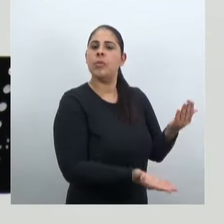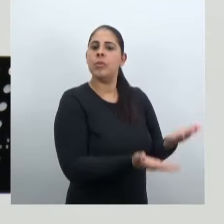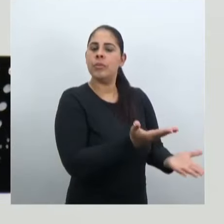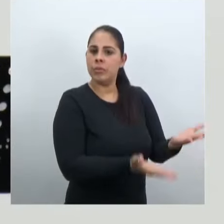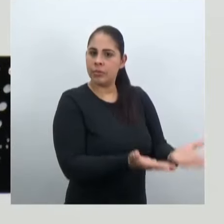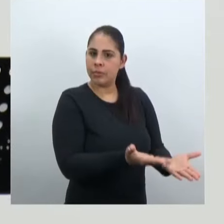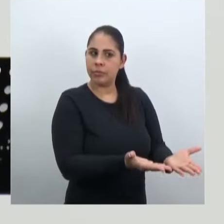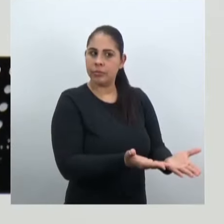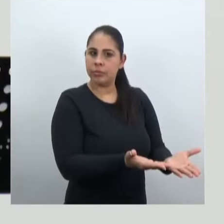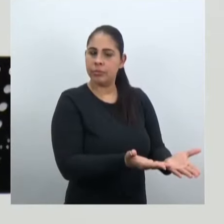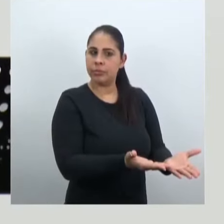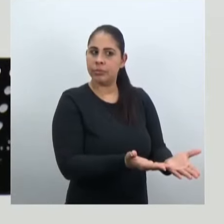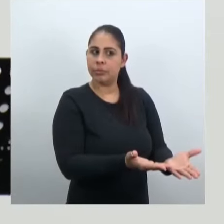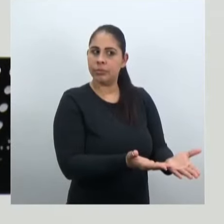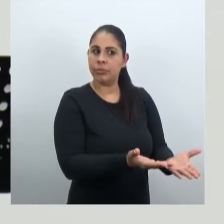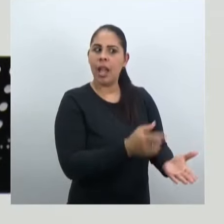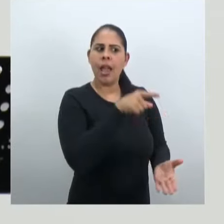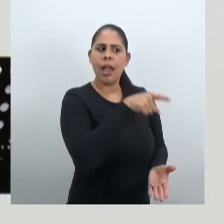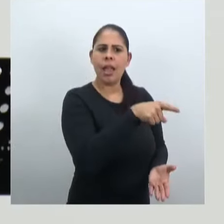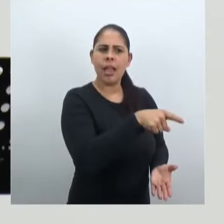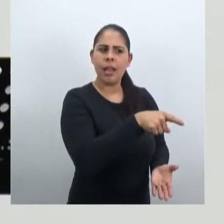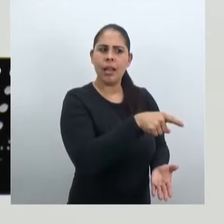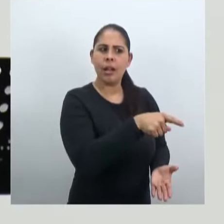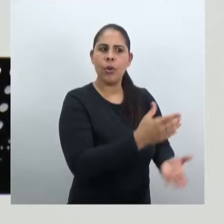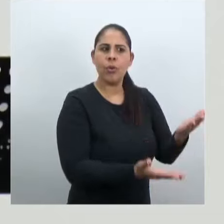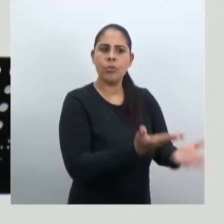¿Por qué este hombre sabía que estaba justificado?